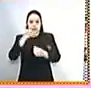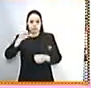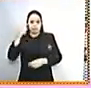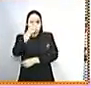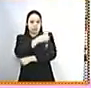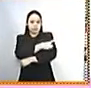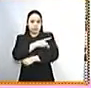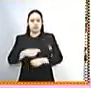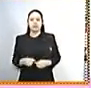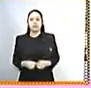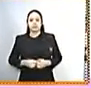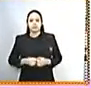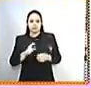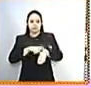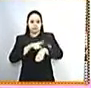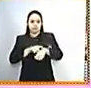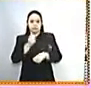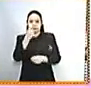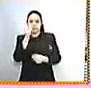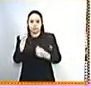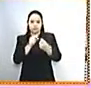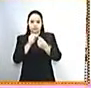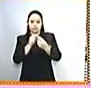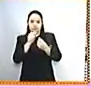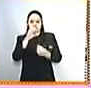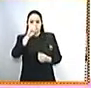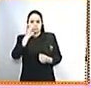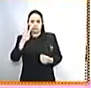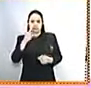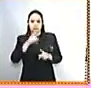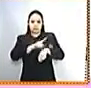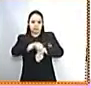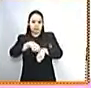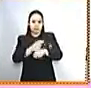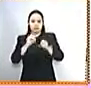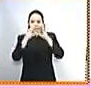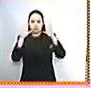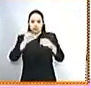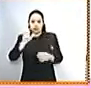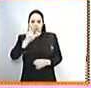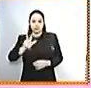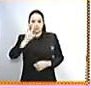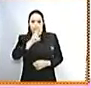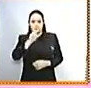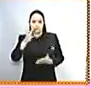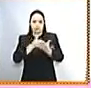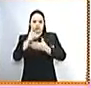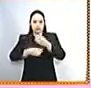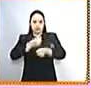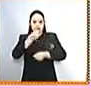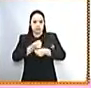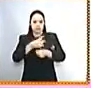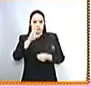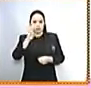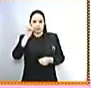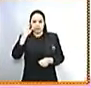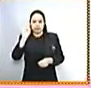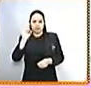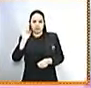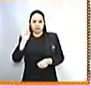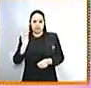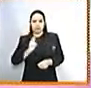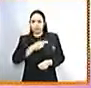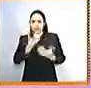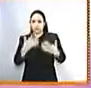tan especial. Son las 11 y 4 minutos de la mañana de hoy, martes 24 de diciembre del año 2019. Y nosotros